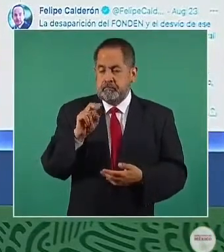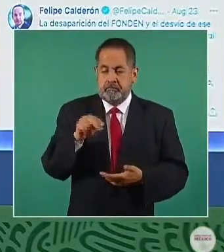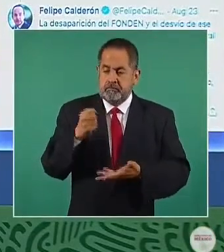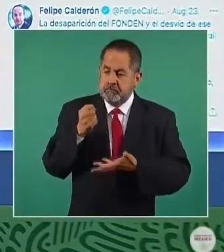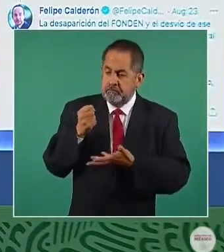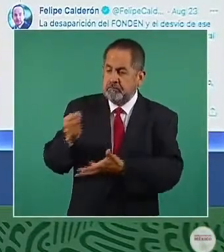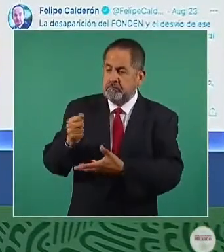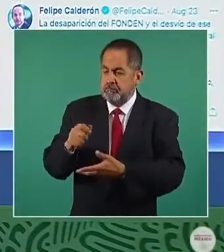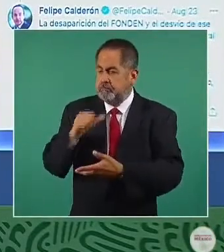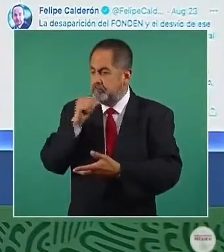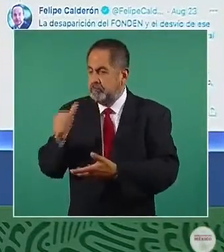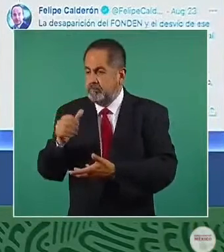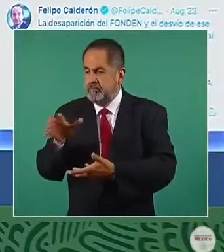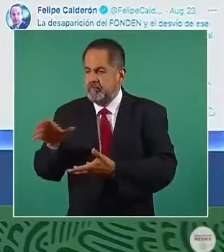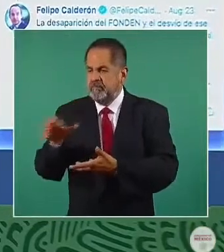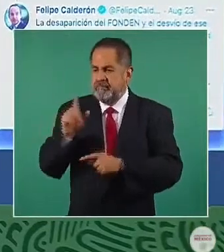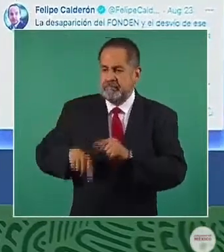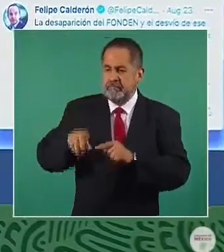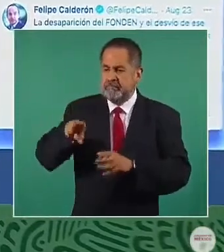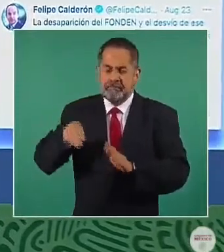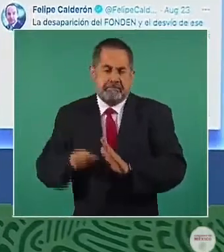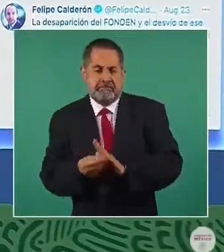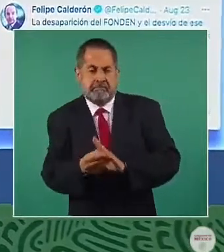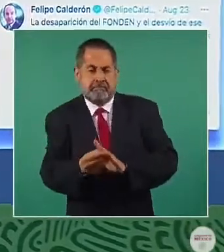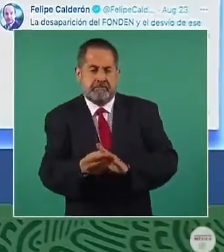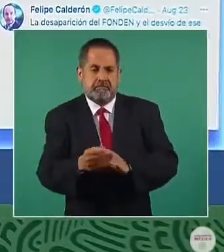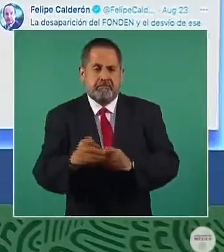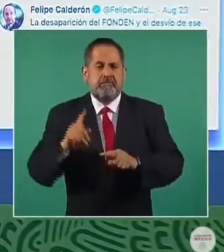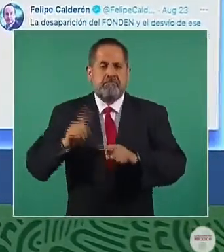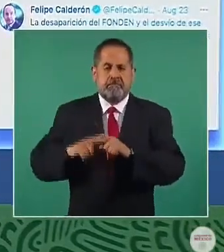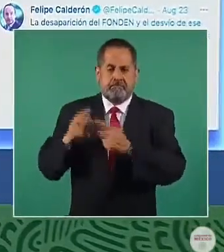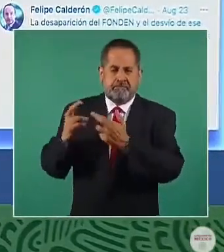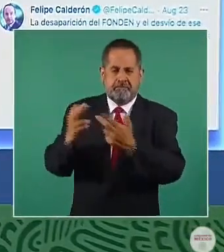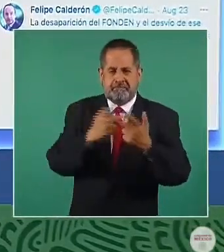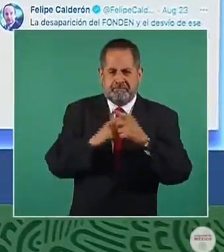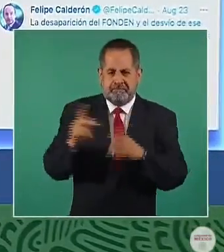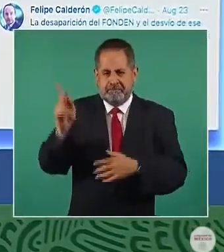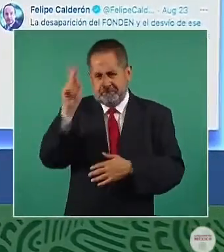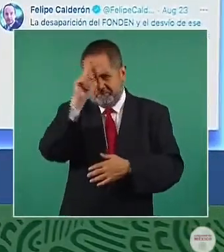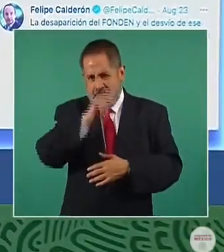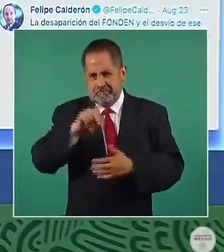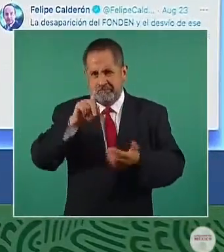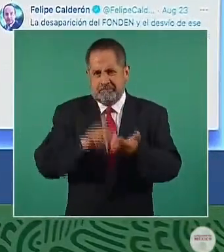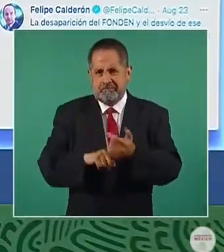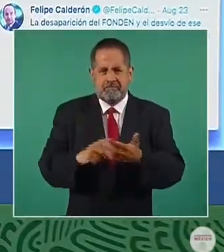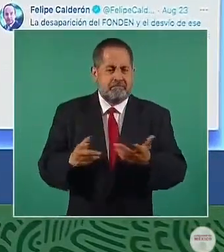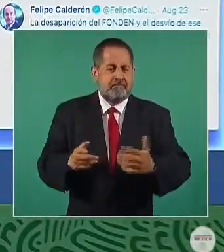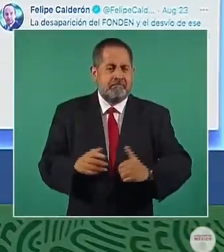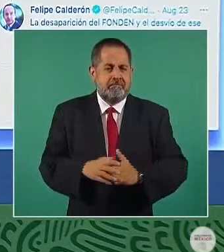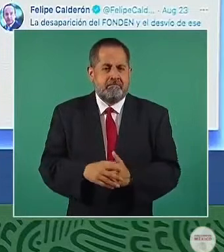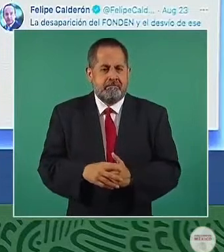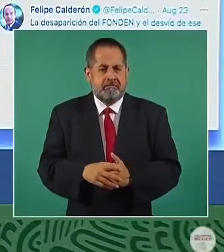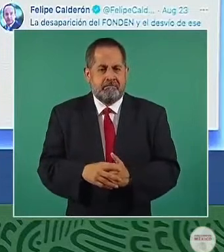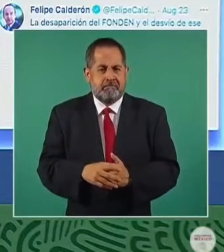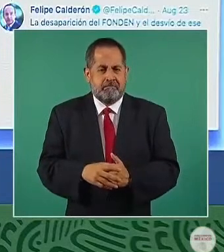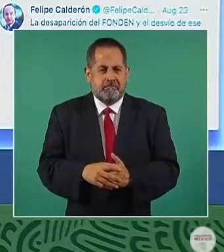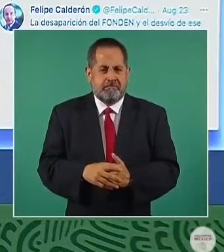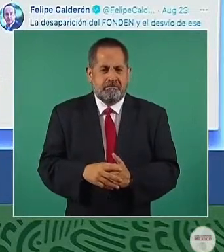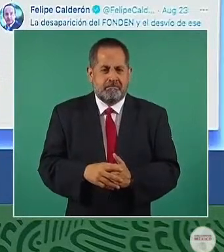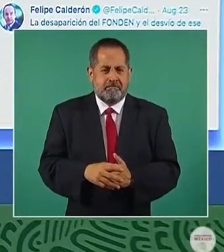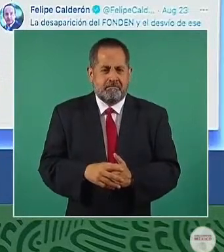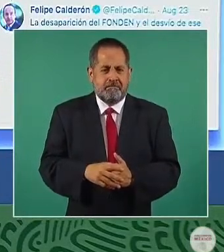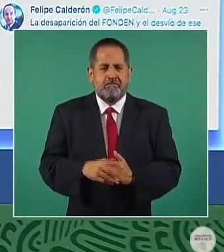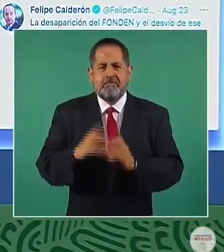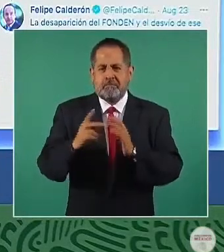de sus recursos, no es un desastre natural, sino provocado. ¿Sí?